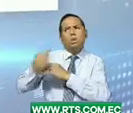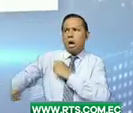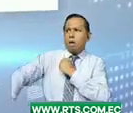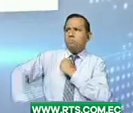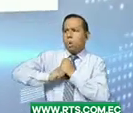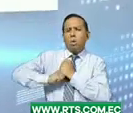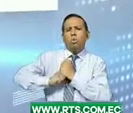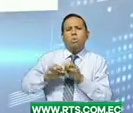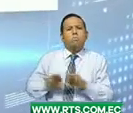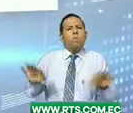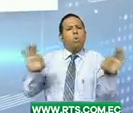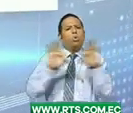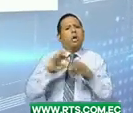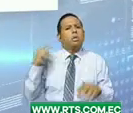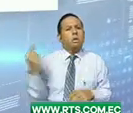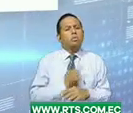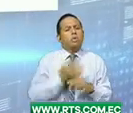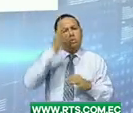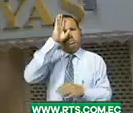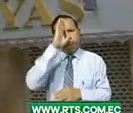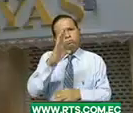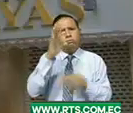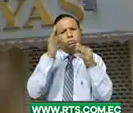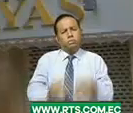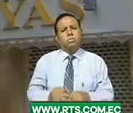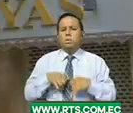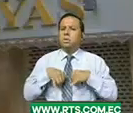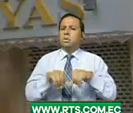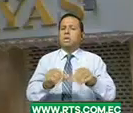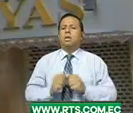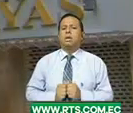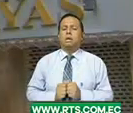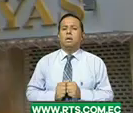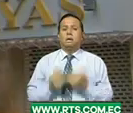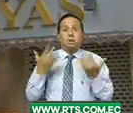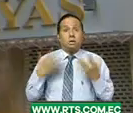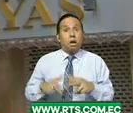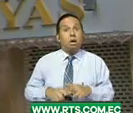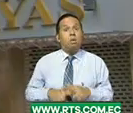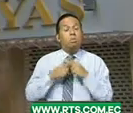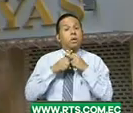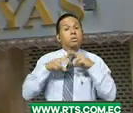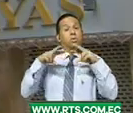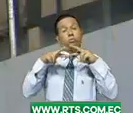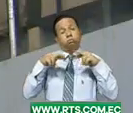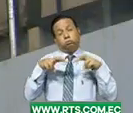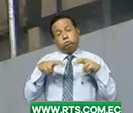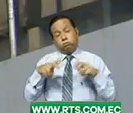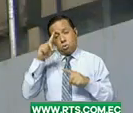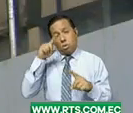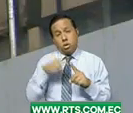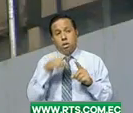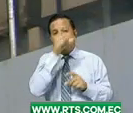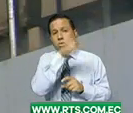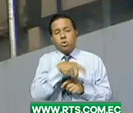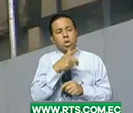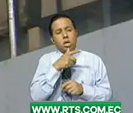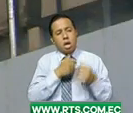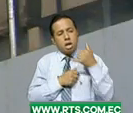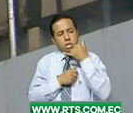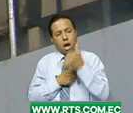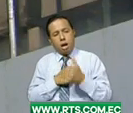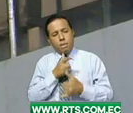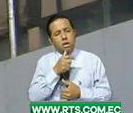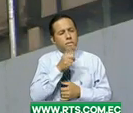que prevalezca la verdad en todos los casos. Se iniciaron las acciones legales para ubicar a la persona que hizo la amenaza. Además, se